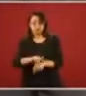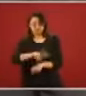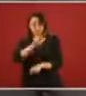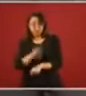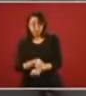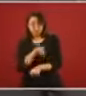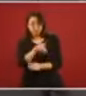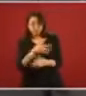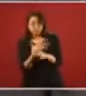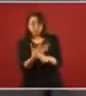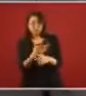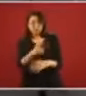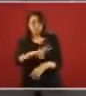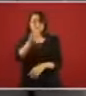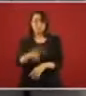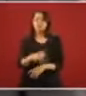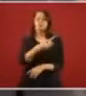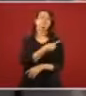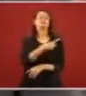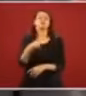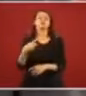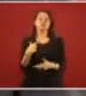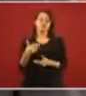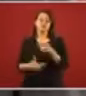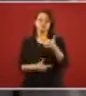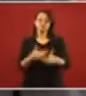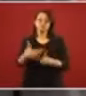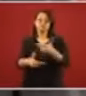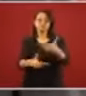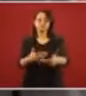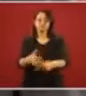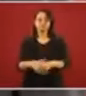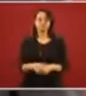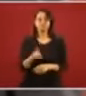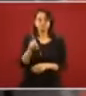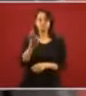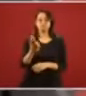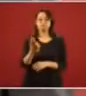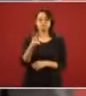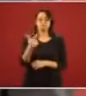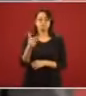dices, pues se tiene que proceder en la Fiscalía.